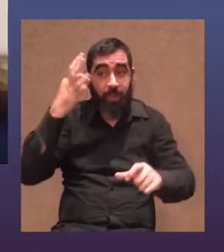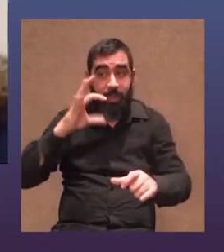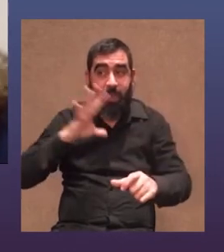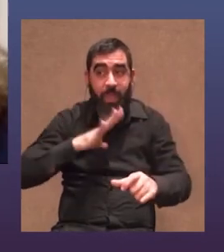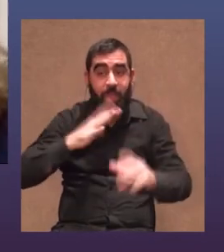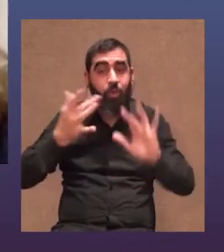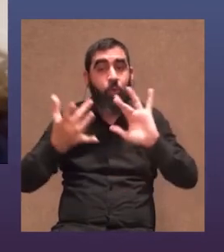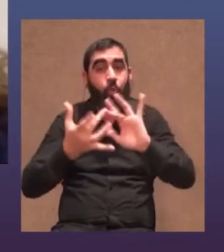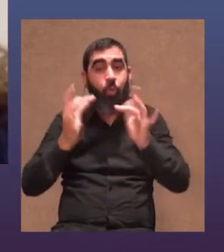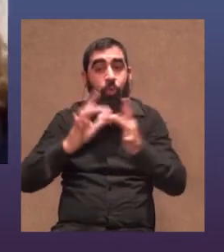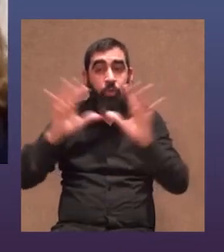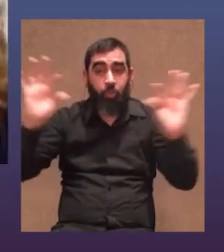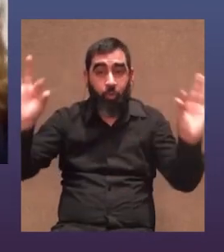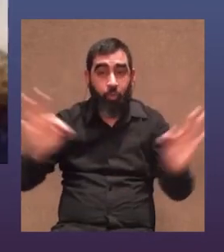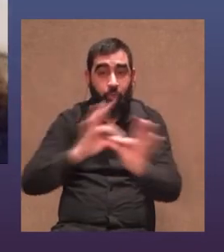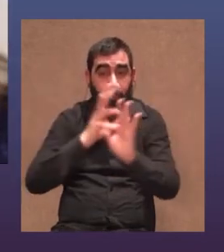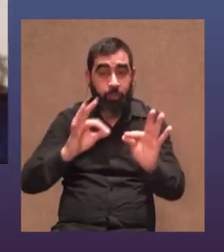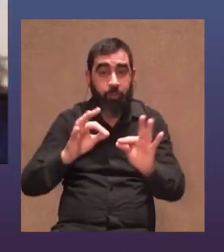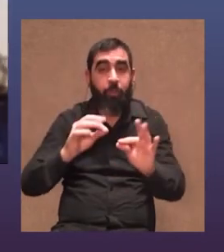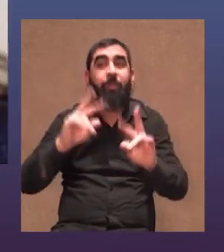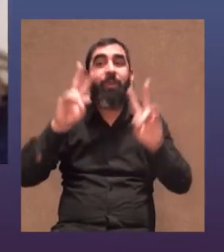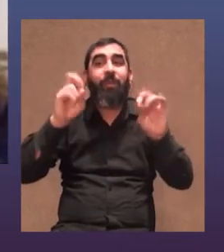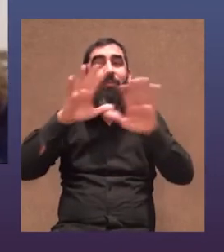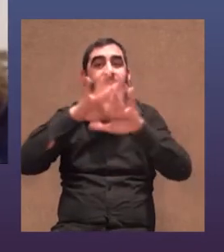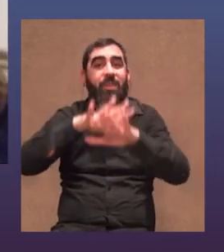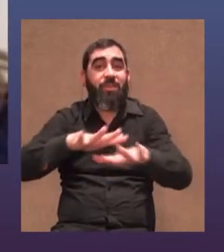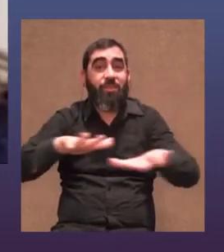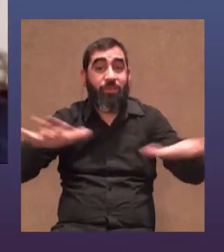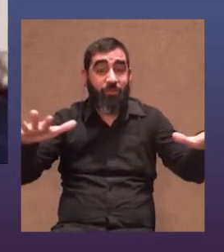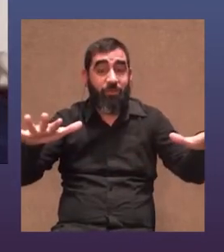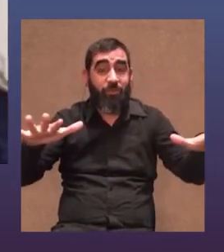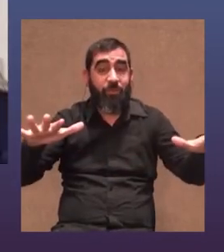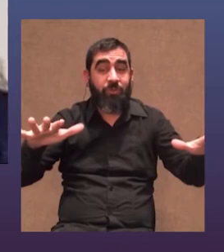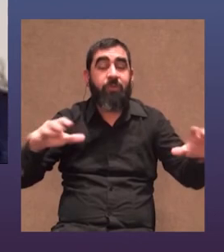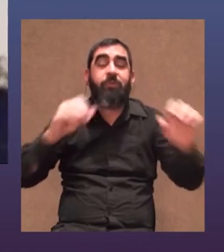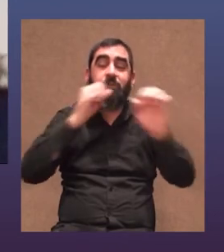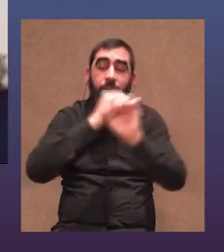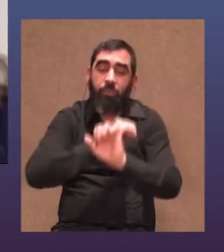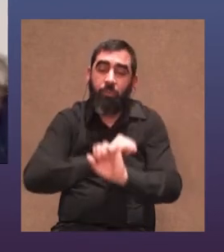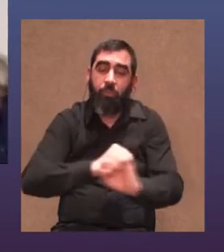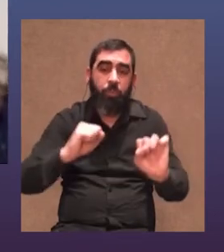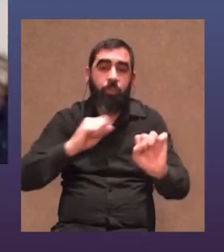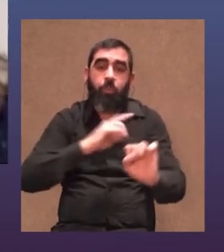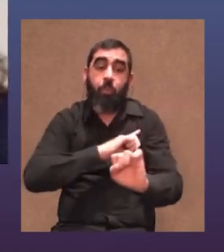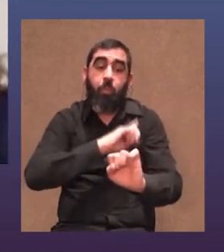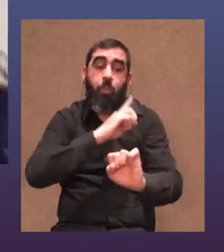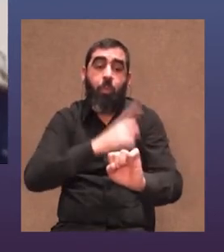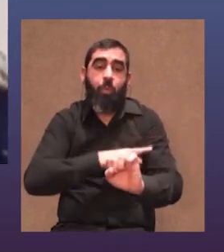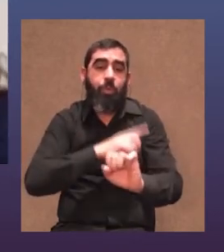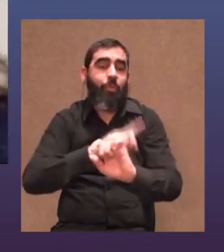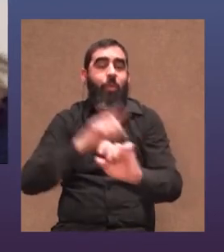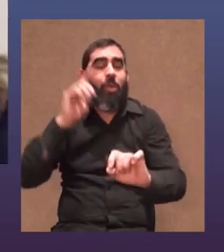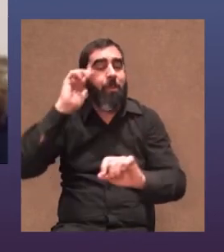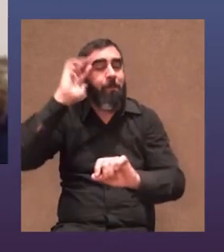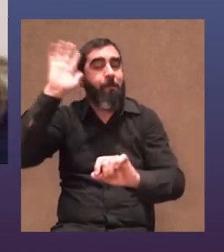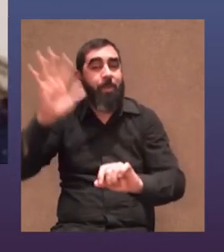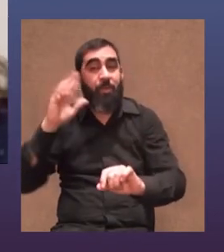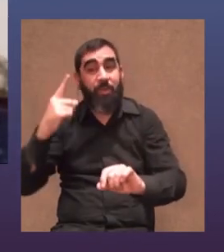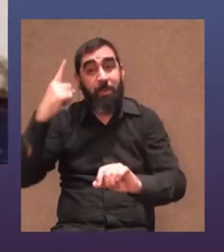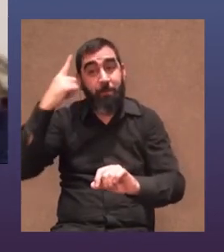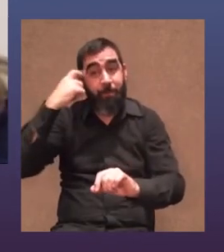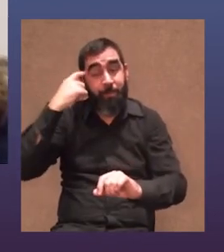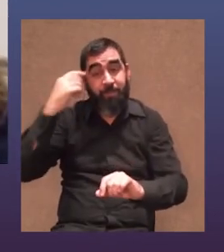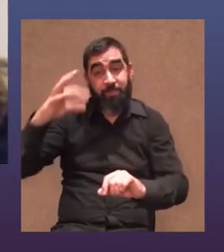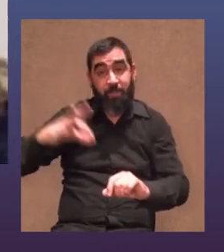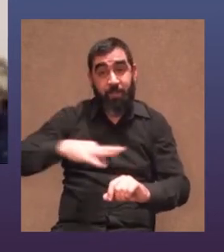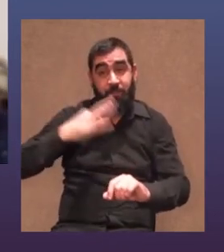con ella, pero cuando hablamos de niños, el poder es inimaginable, y las experiencias de vida que